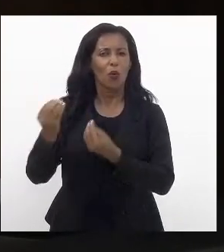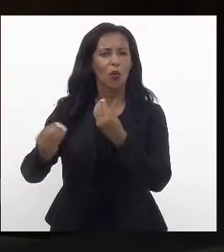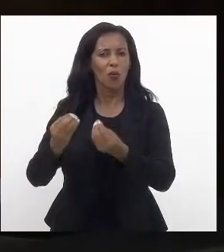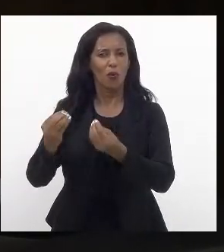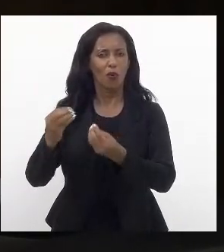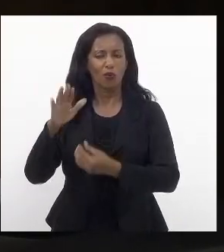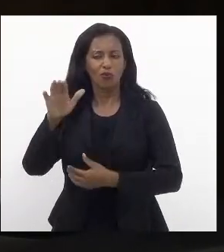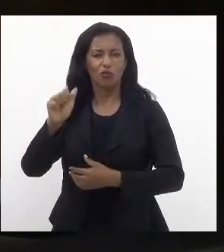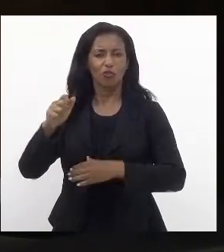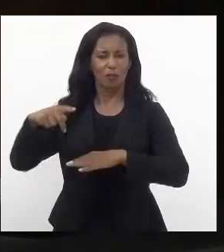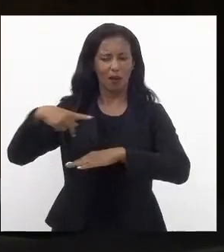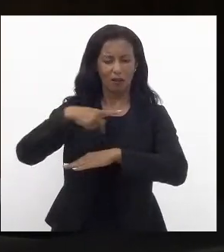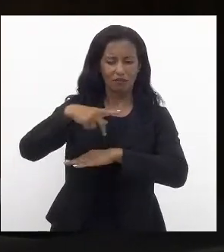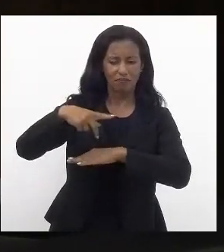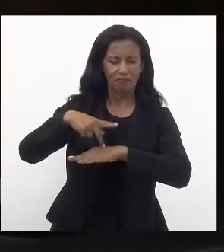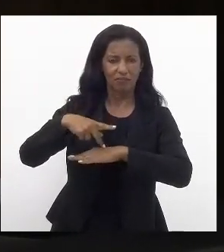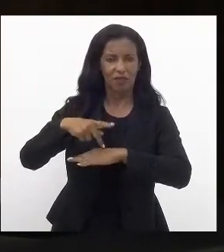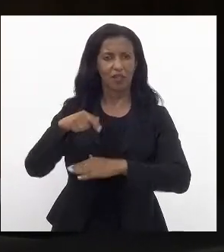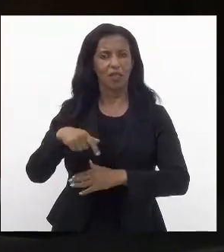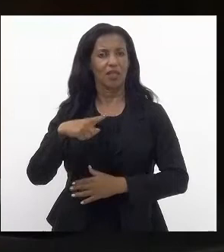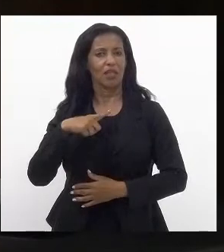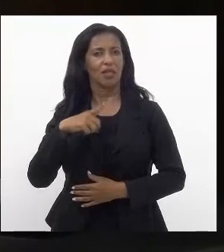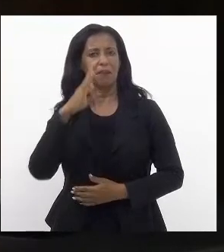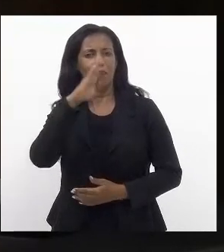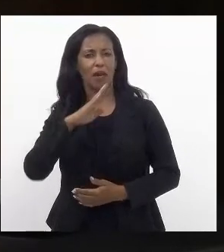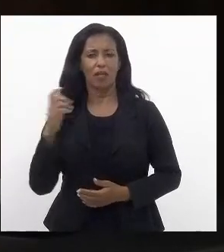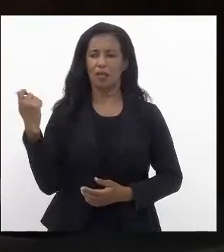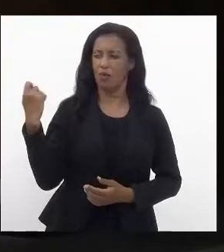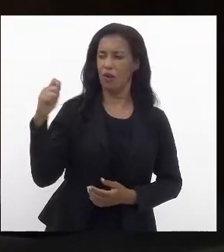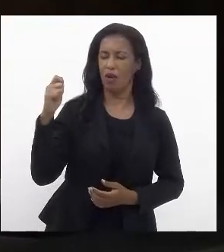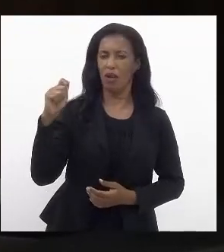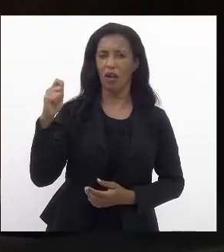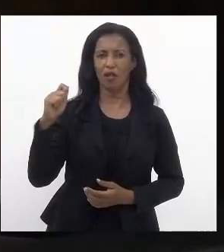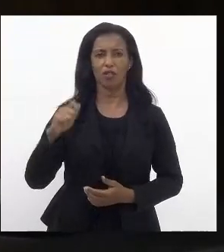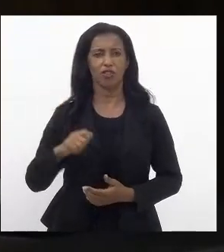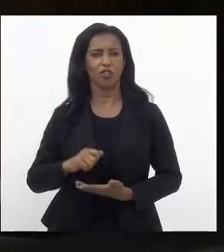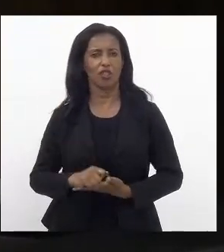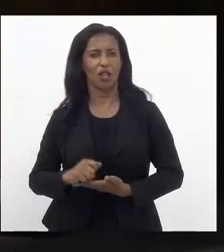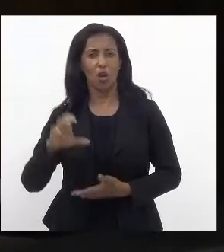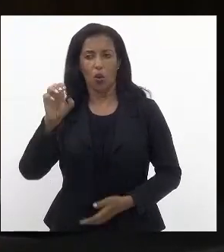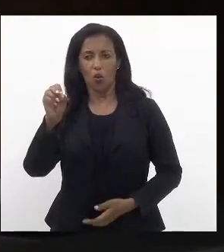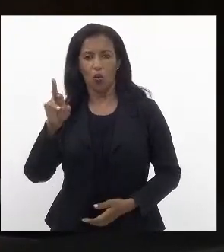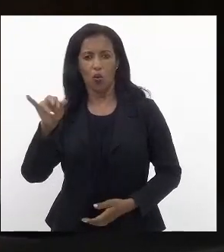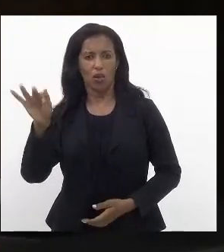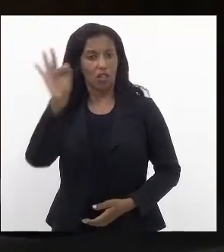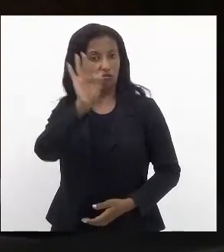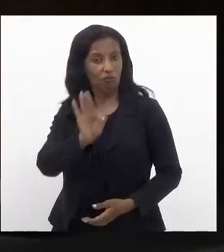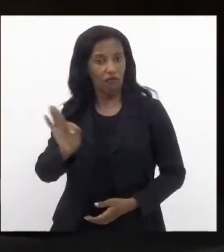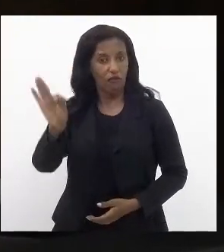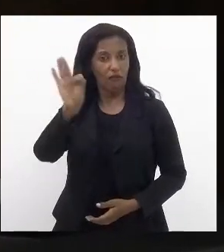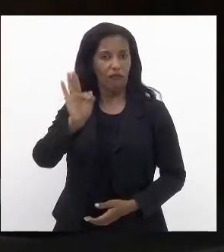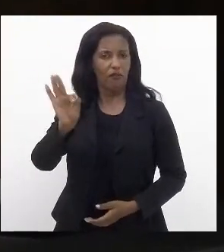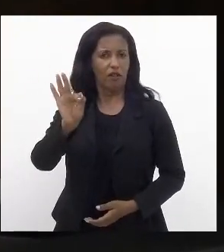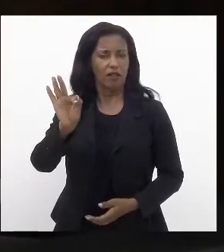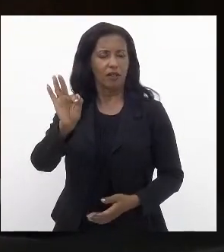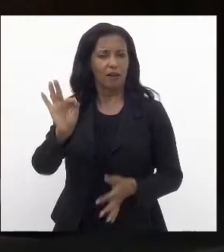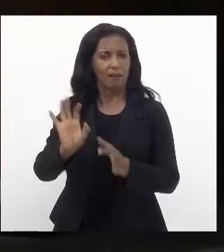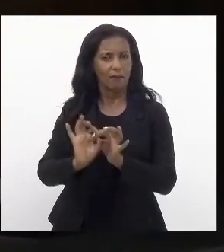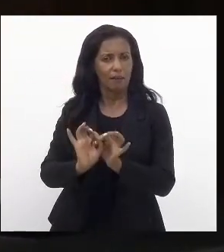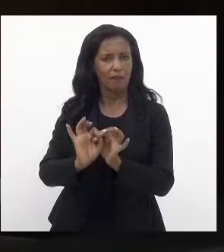internacional desde Brasil, Argentina, Medio Oriente, Francia, para la